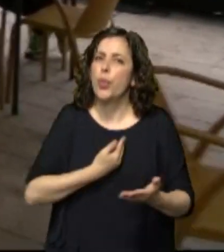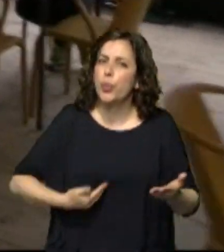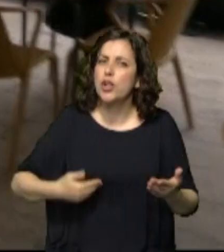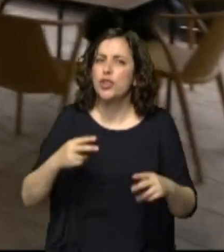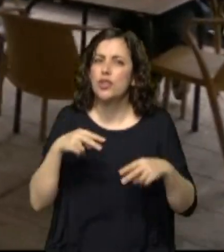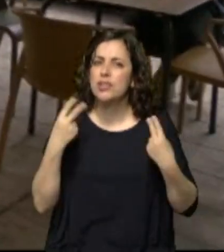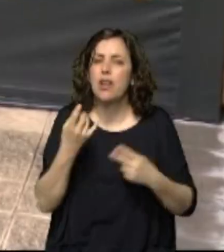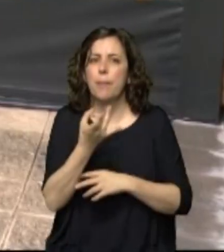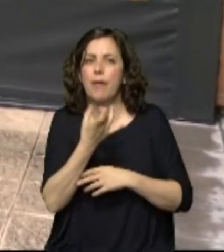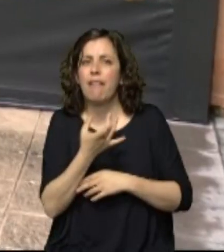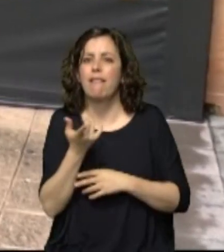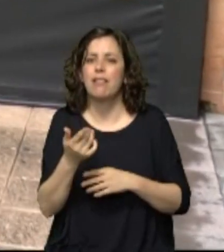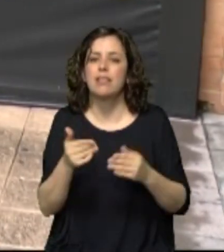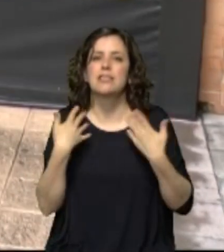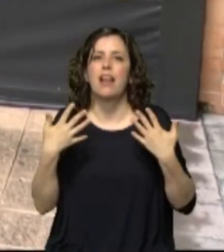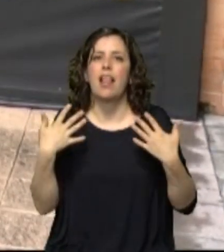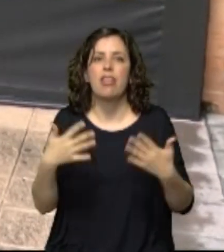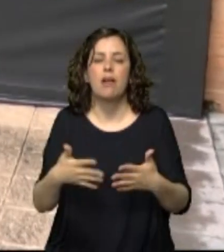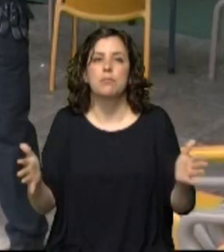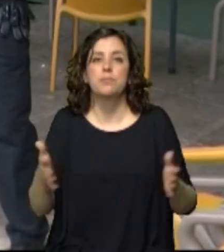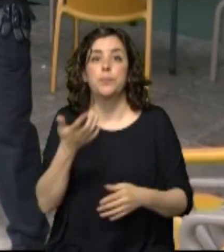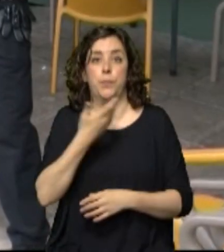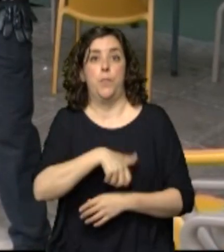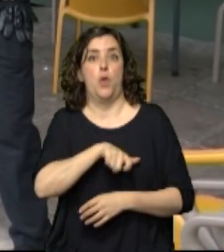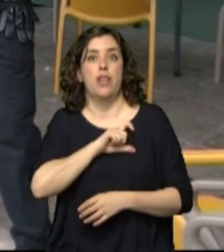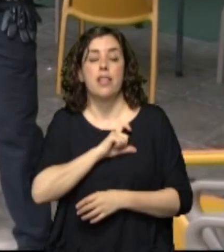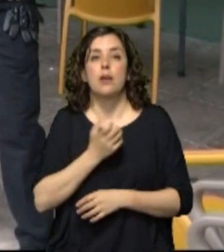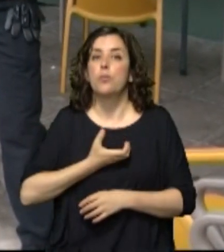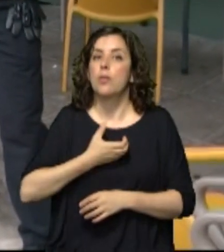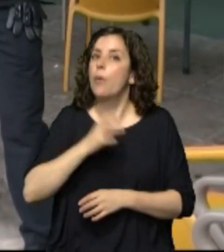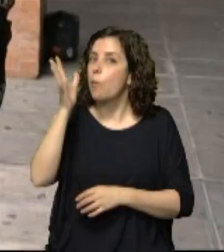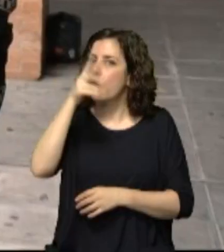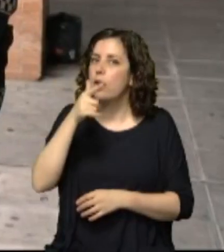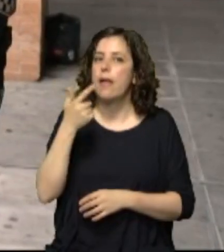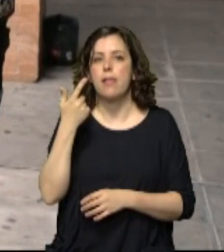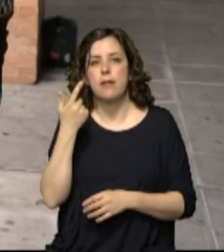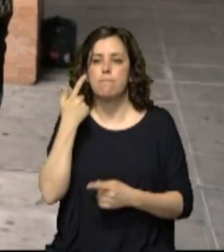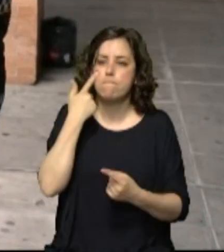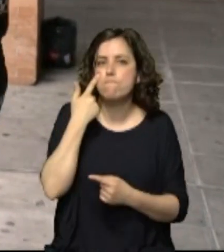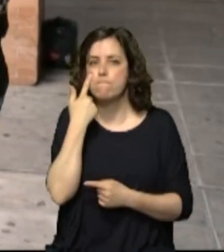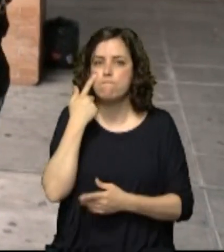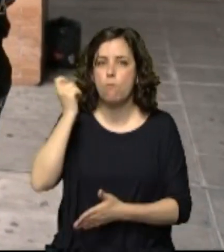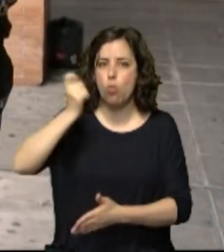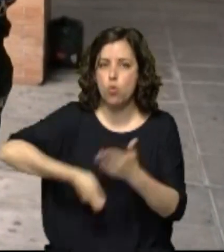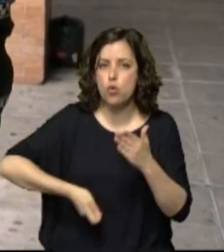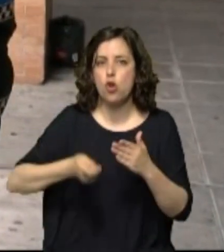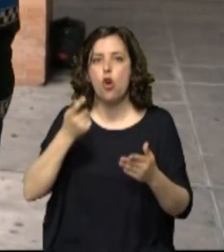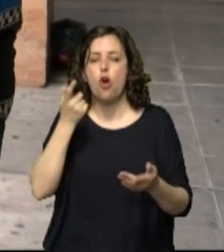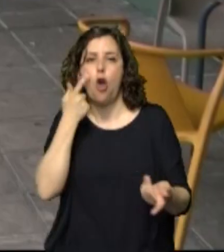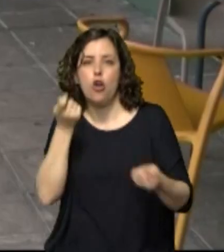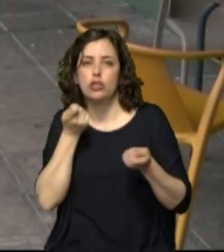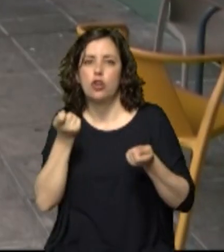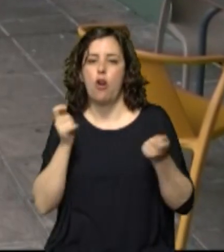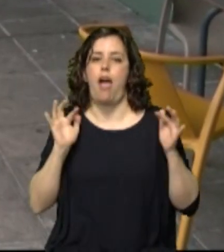las terrazas de sus locales. La Policía Municipal de Burlada intensifica el control del aforo y el cumplimiento de la normativa en los bares, ya que solo han